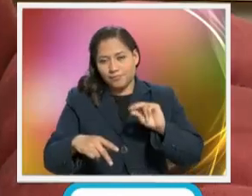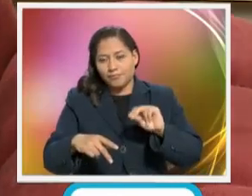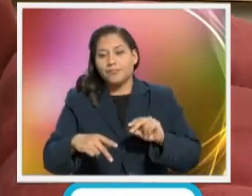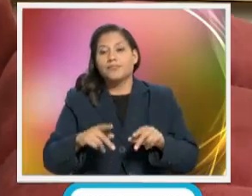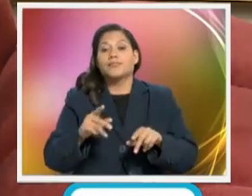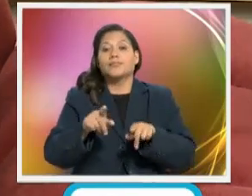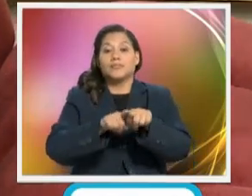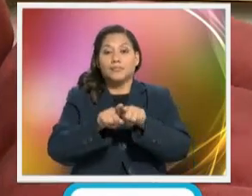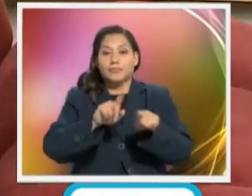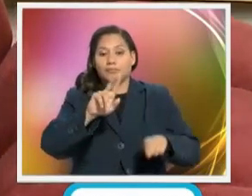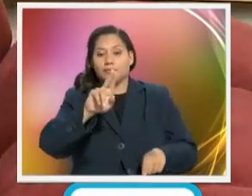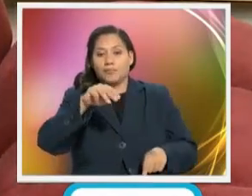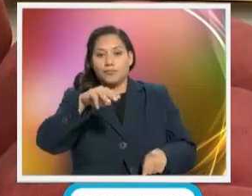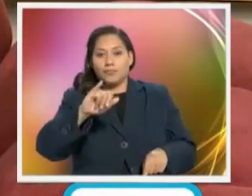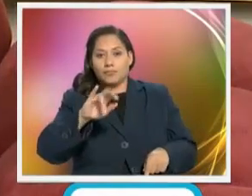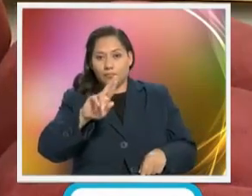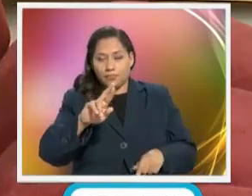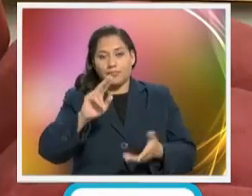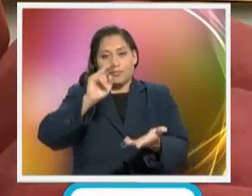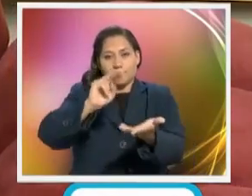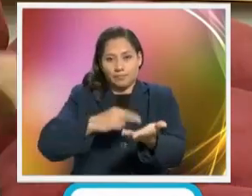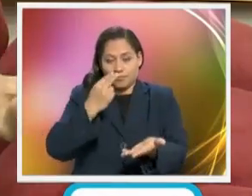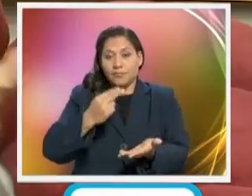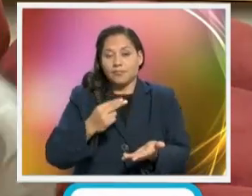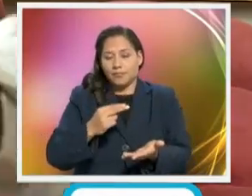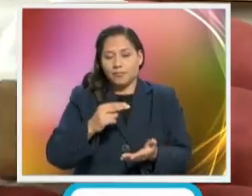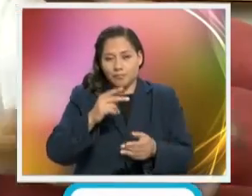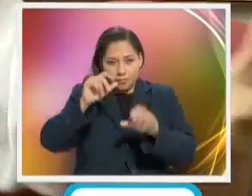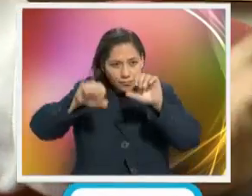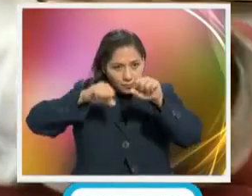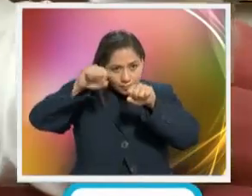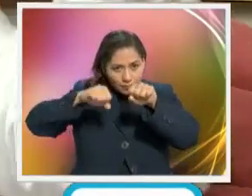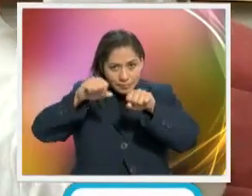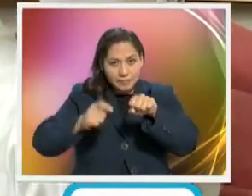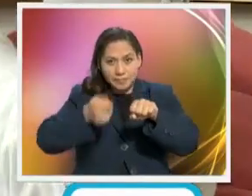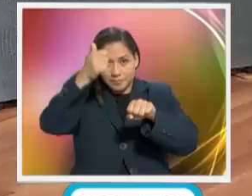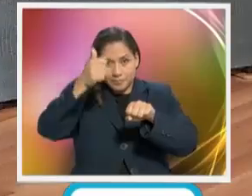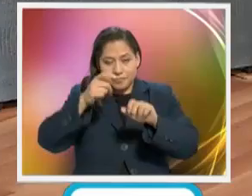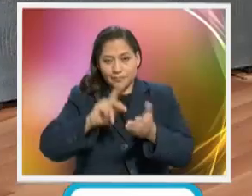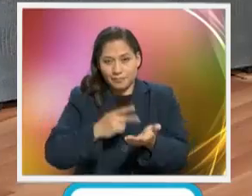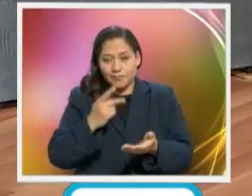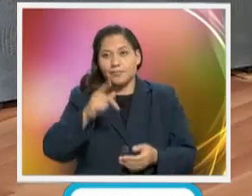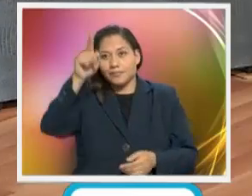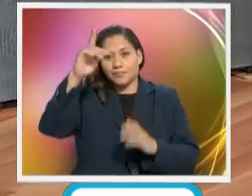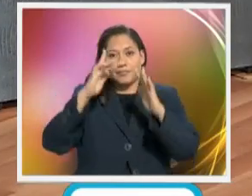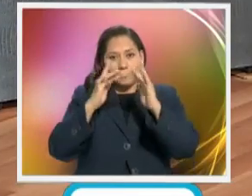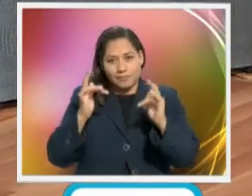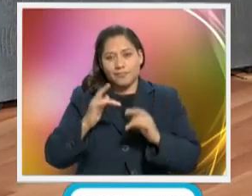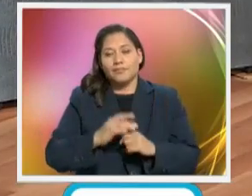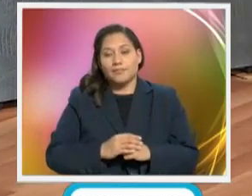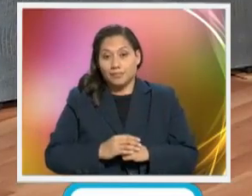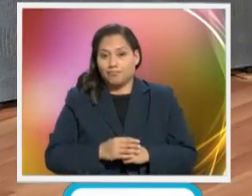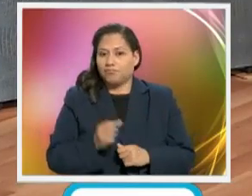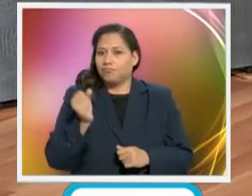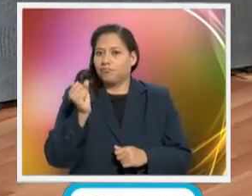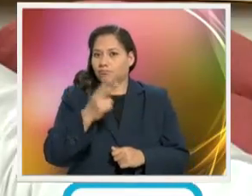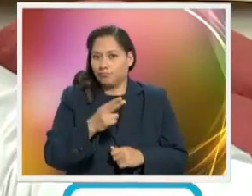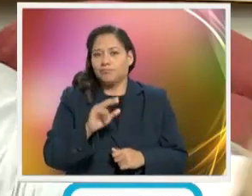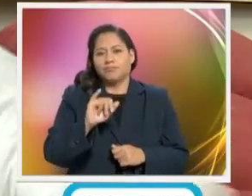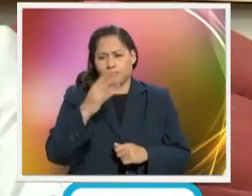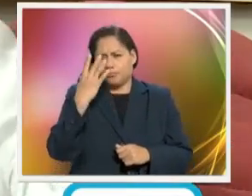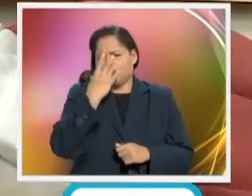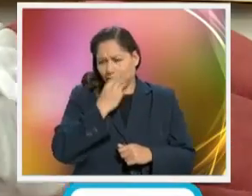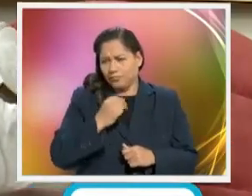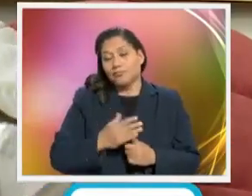que los hermanos Lumière habían filmado justo, habían filmado por primera vez, ¿no? En Francia, claro. Qué privilegio. Qué bonito,